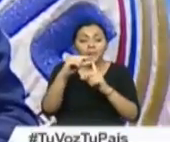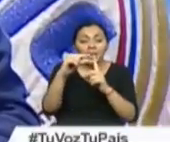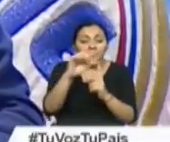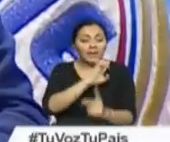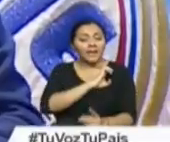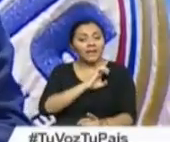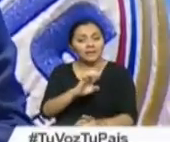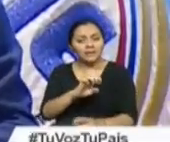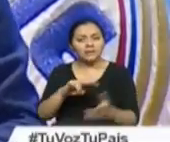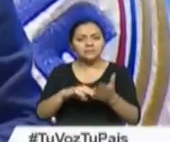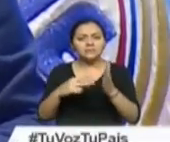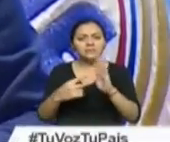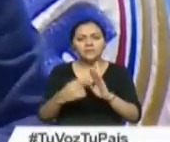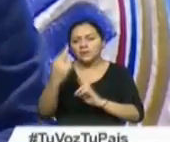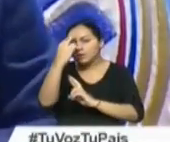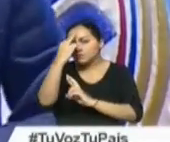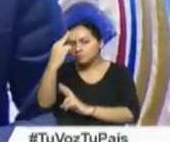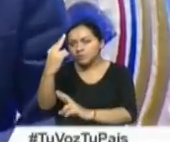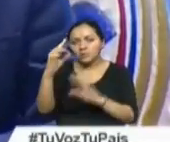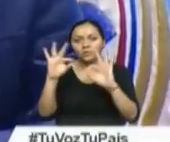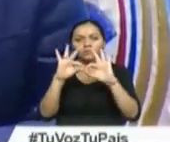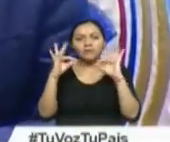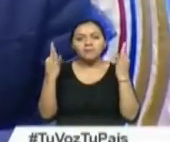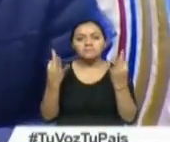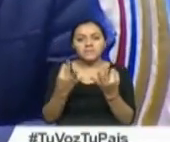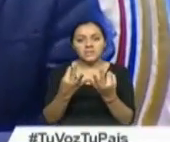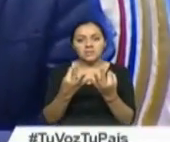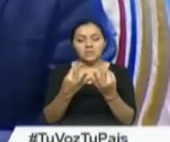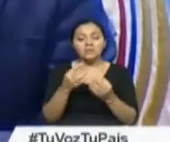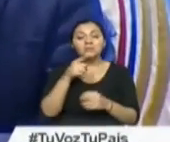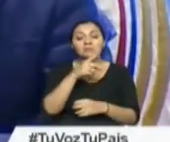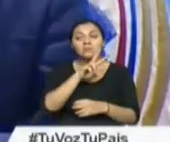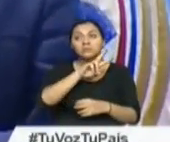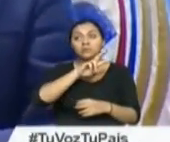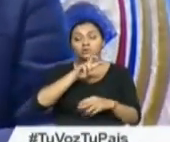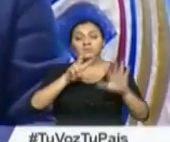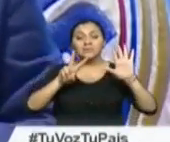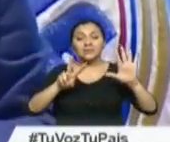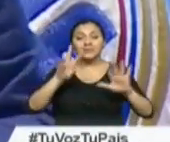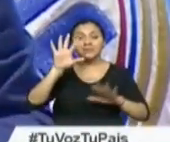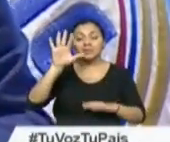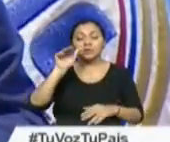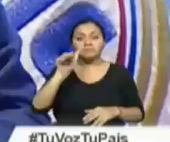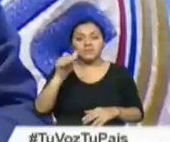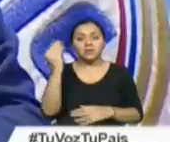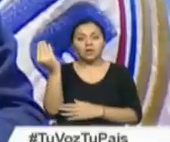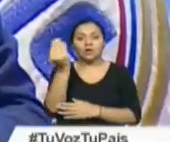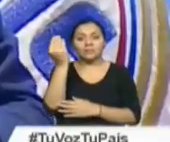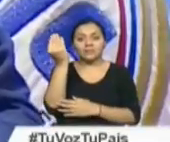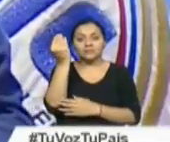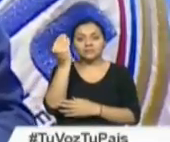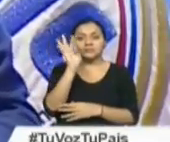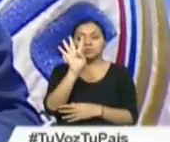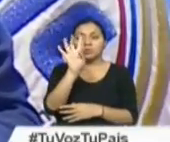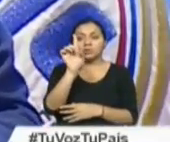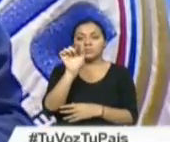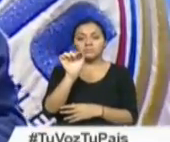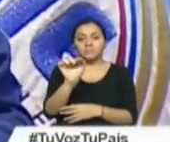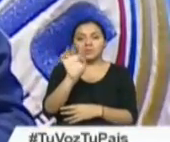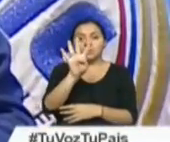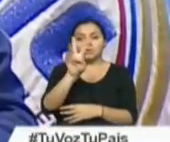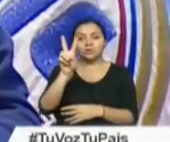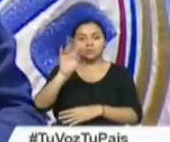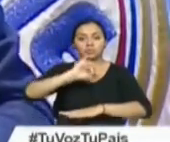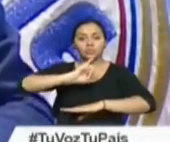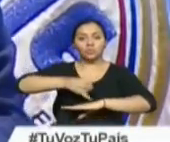hacemos también por las familias de los más de 270.000 jóvenes, de las 41.042 juntas receptoras